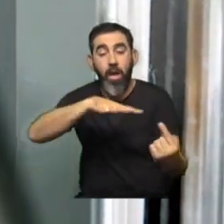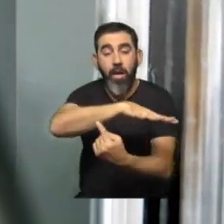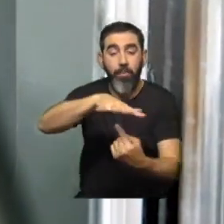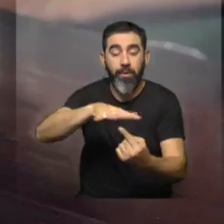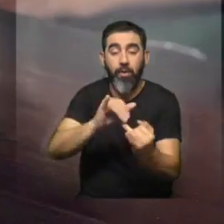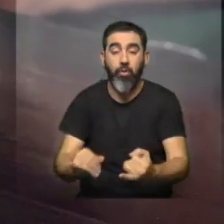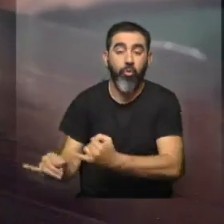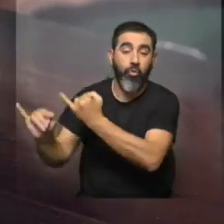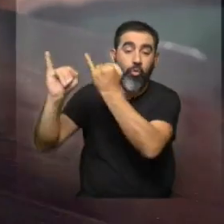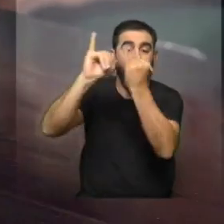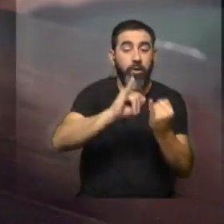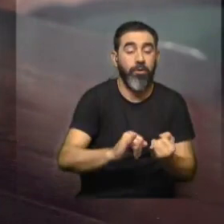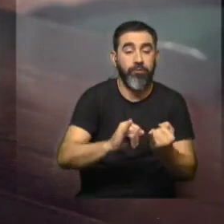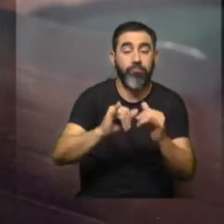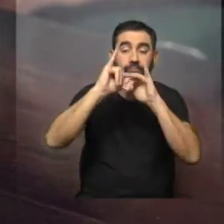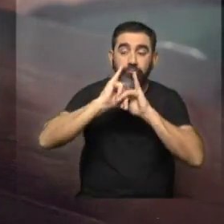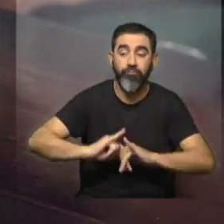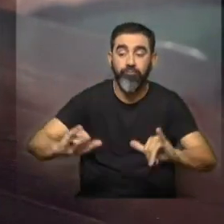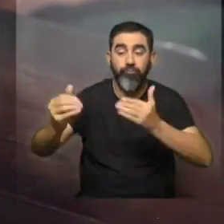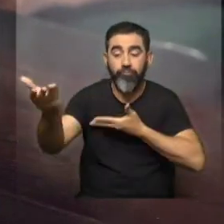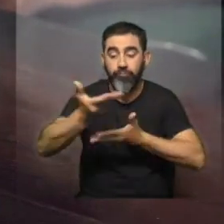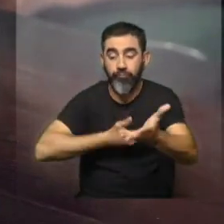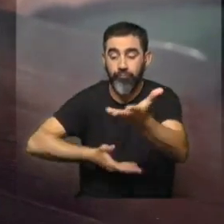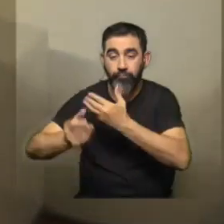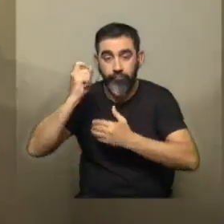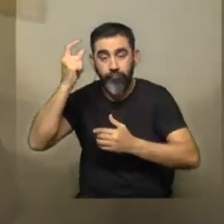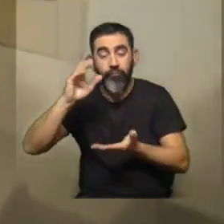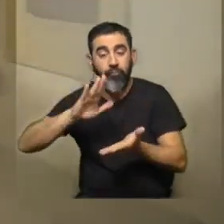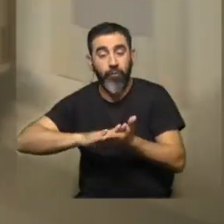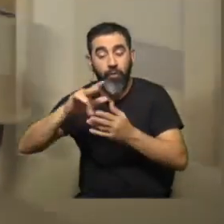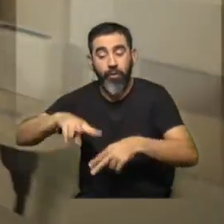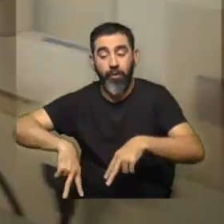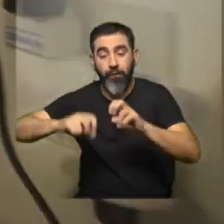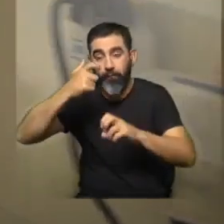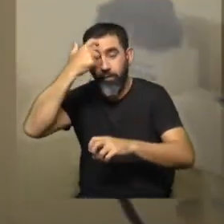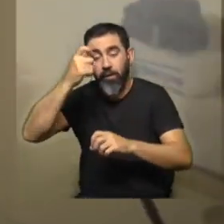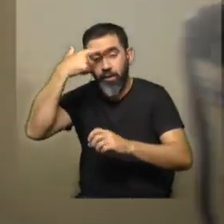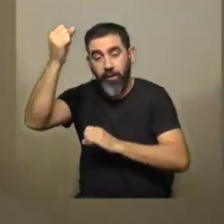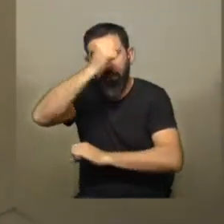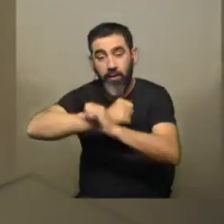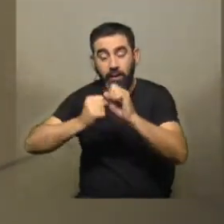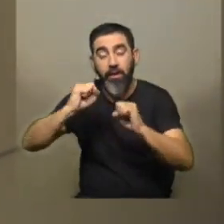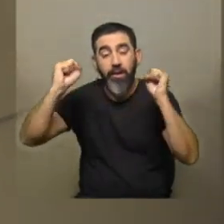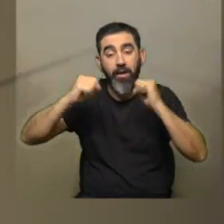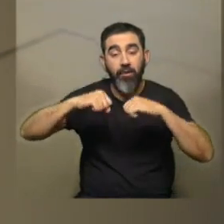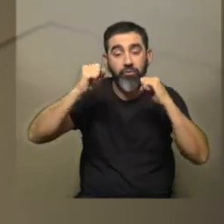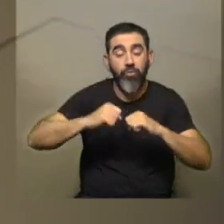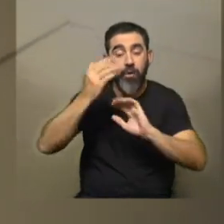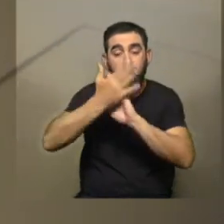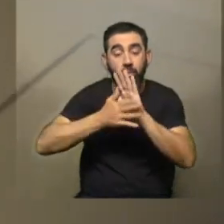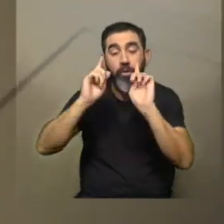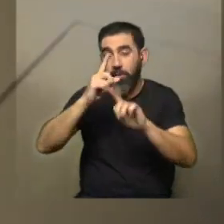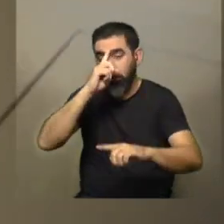Las jornadas permitirán difundir e intercambiar conocimientos sobre la investigación científica y tecnológica cervecera a nivel nacional